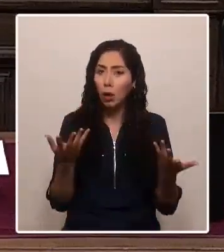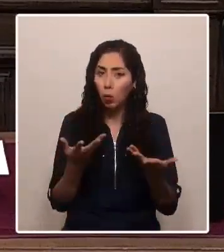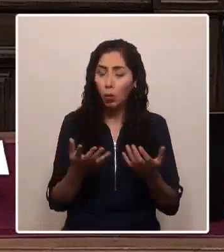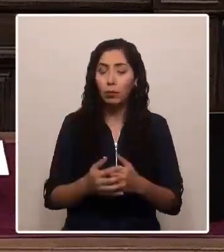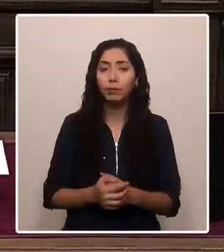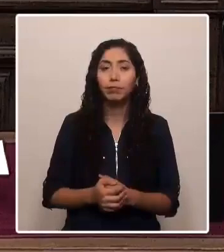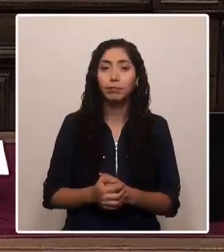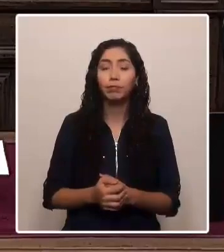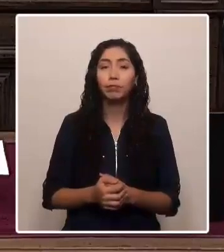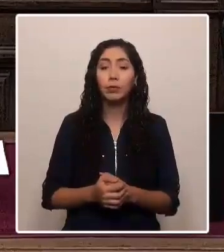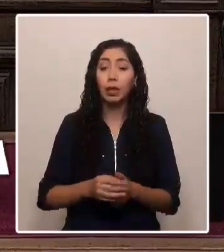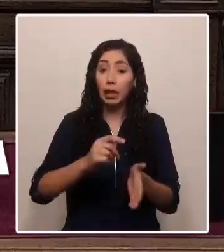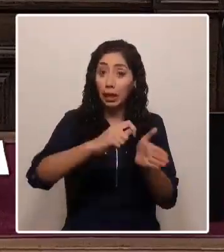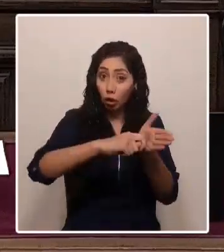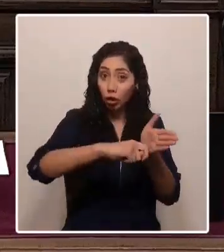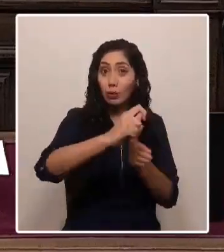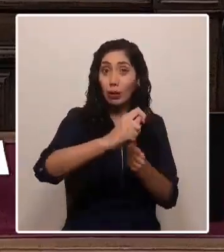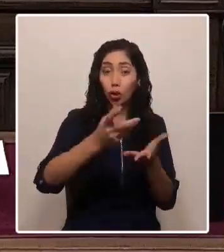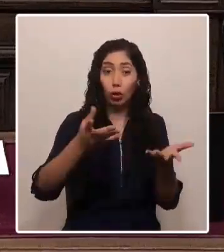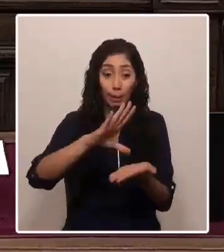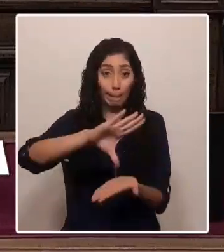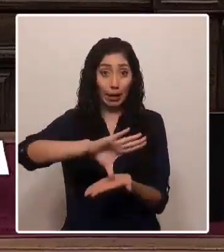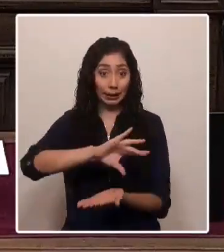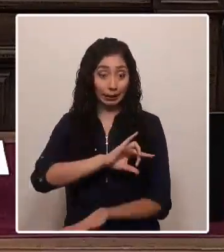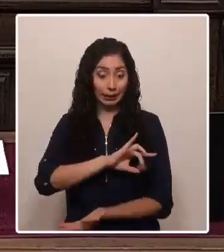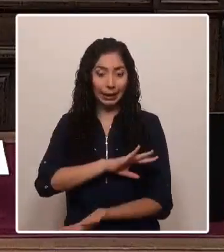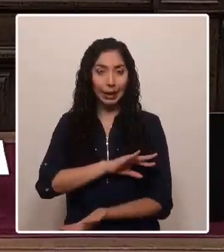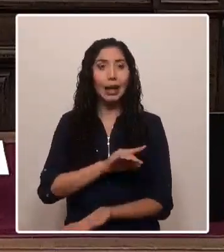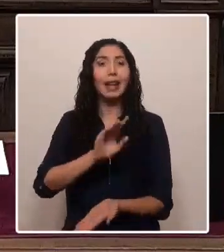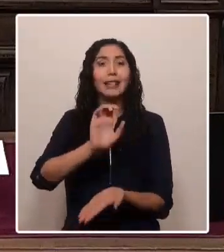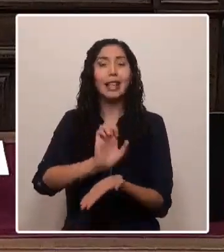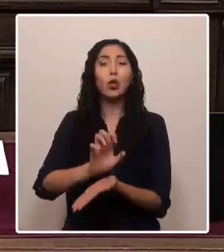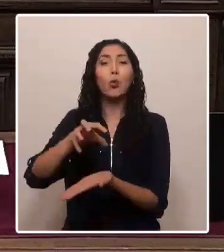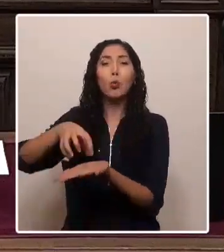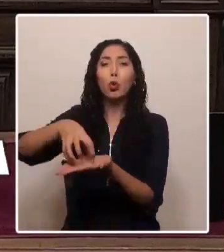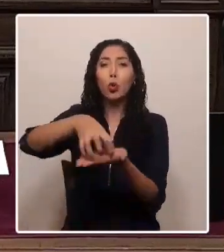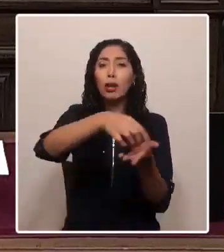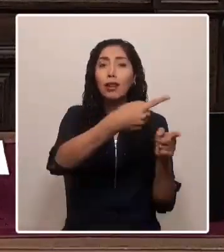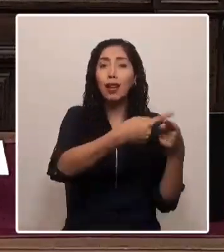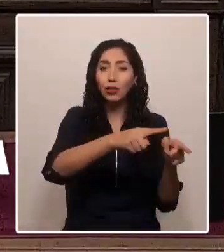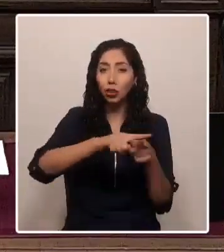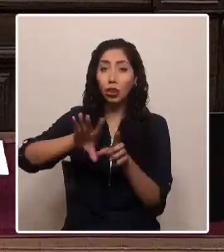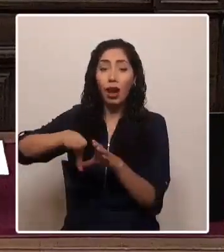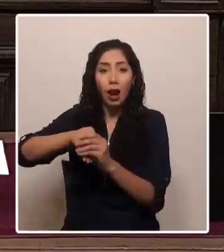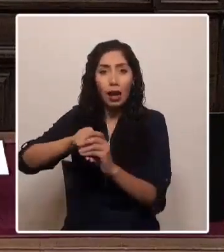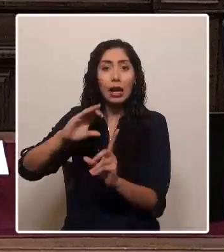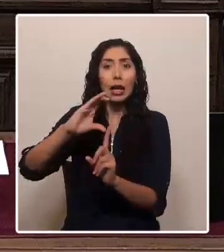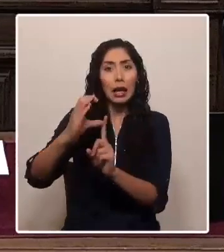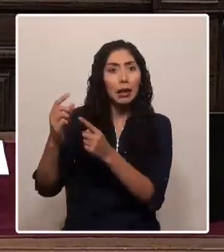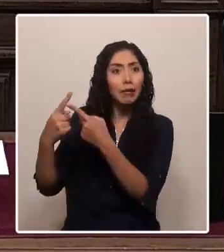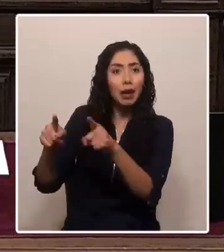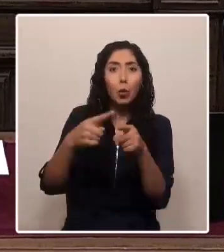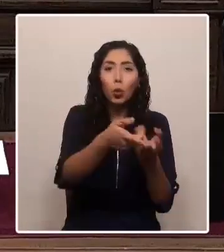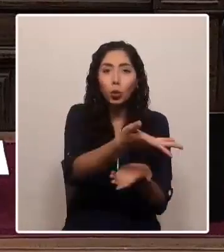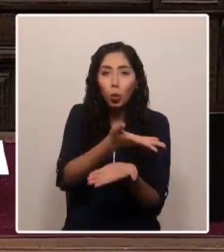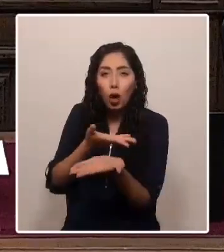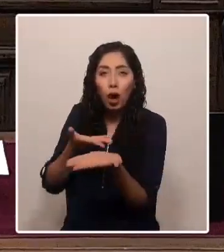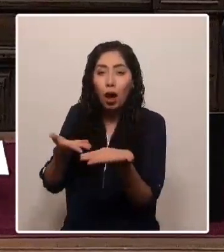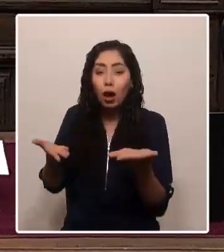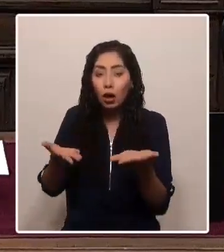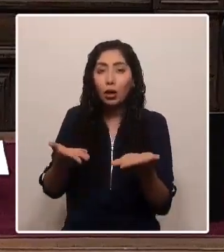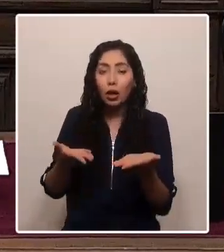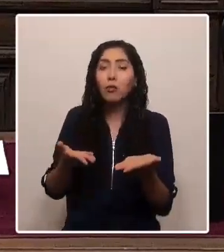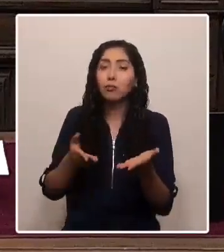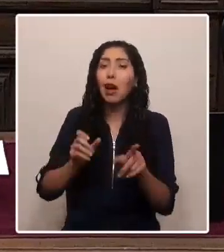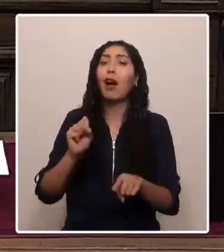el reconocimiento de que Chile es un Estado plurinacional e intercultural que conoce la coexistencia de diversas